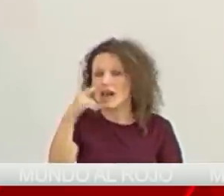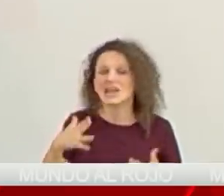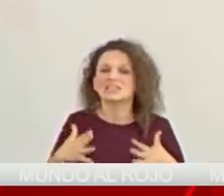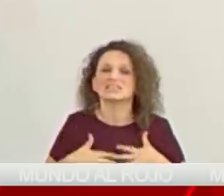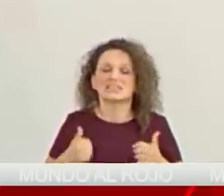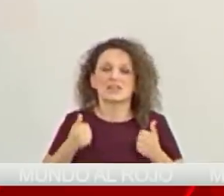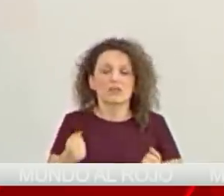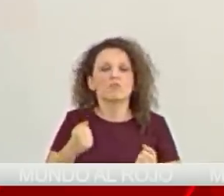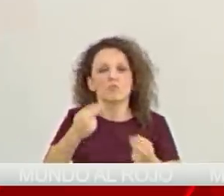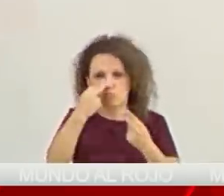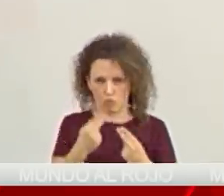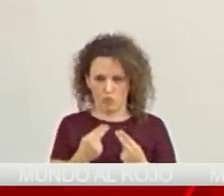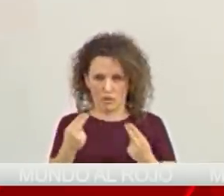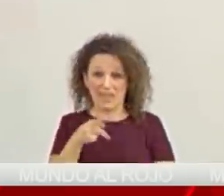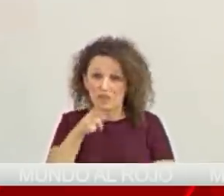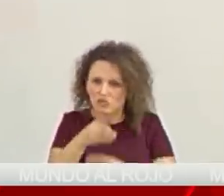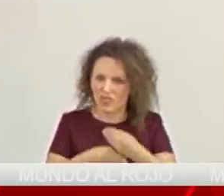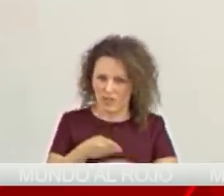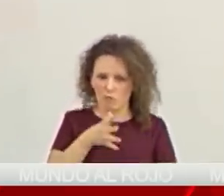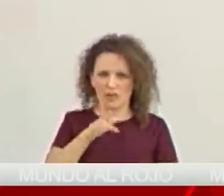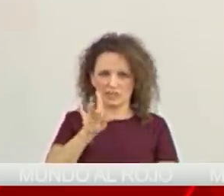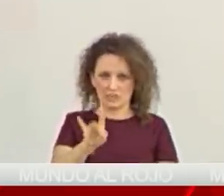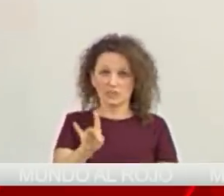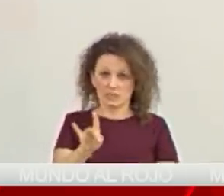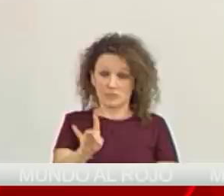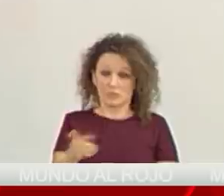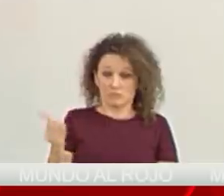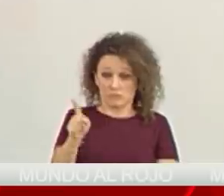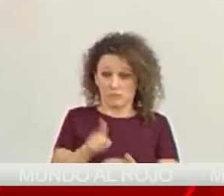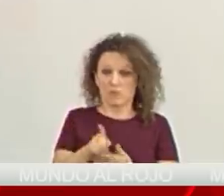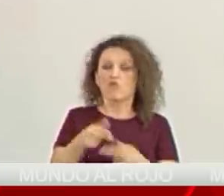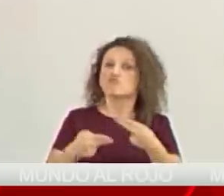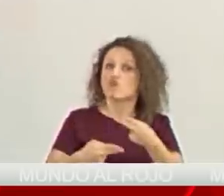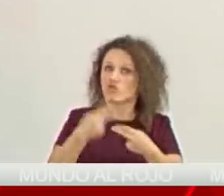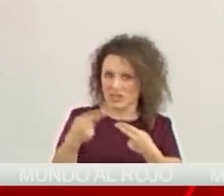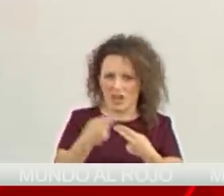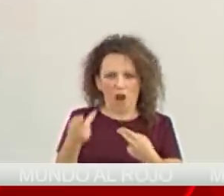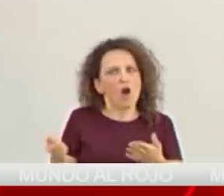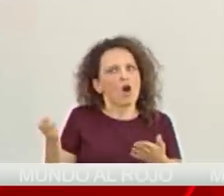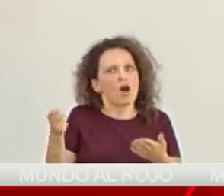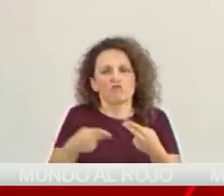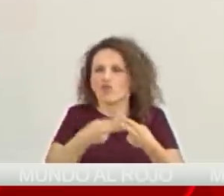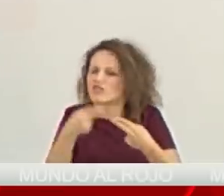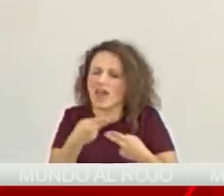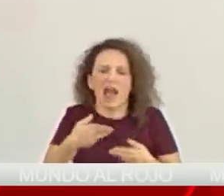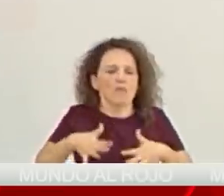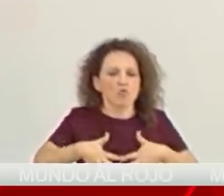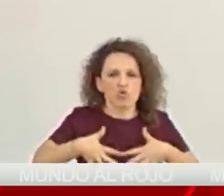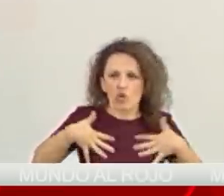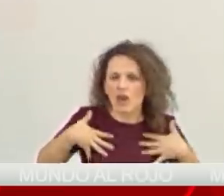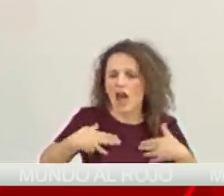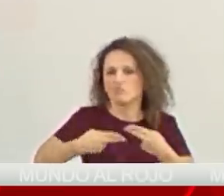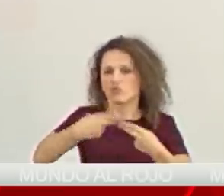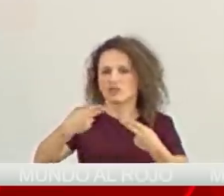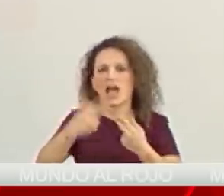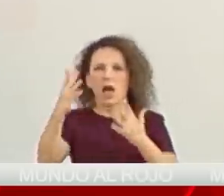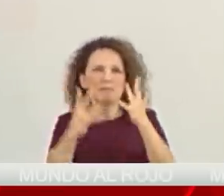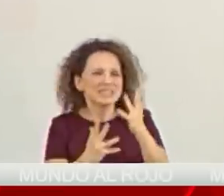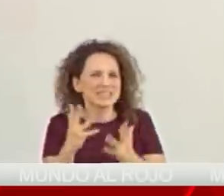segundo lugar si le preocupa esa filtración porque no le preocupa la del día